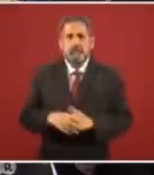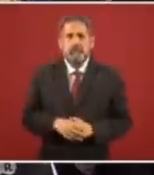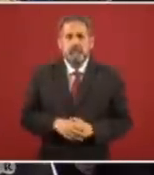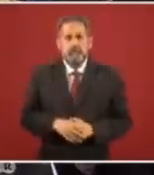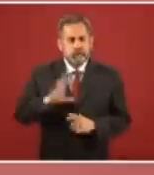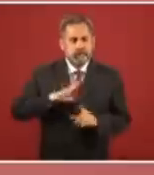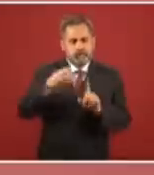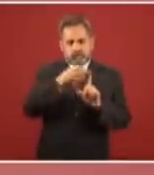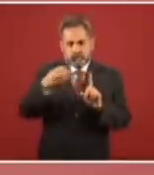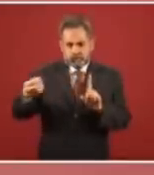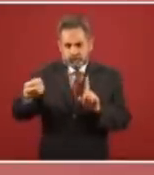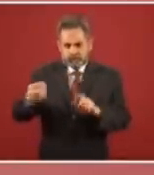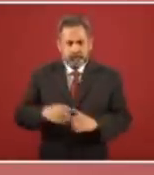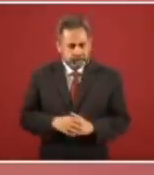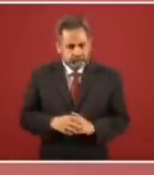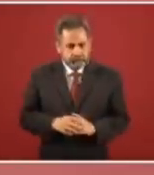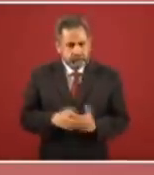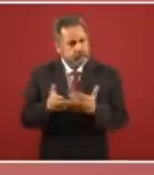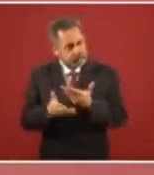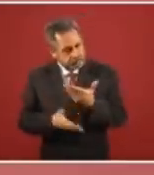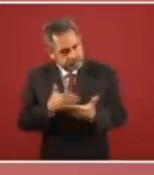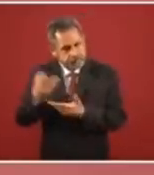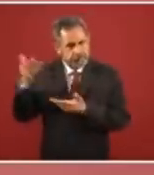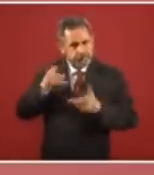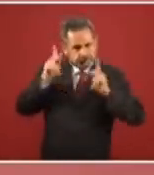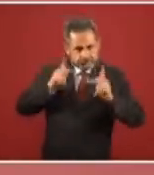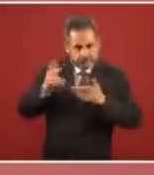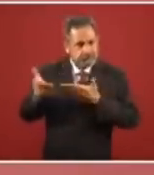un orden, pero por tratarse de